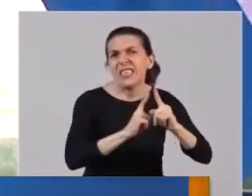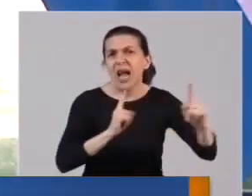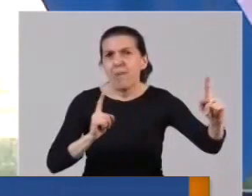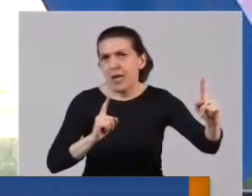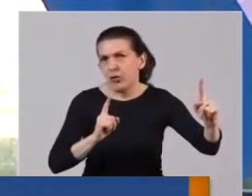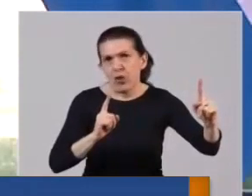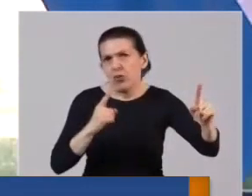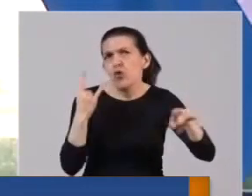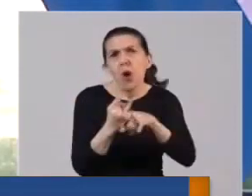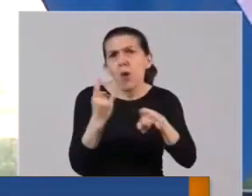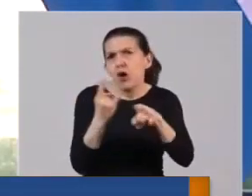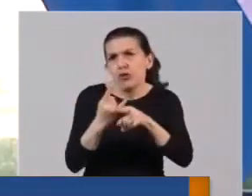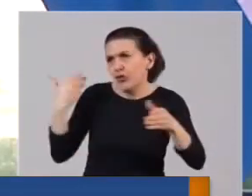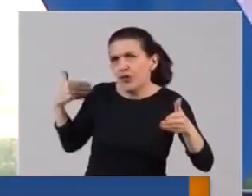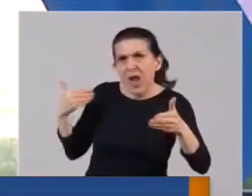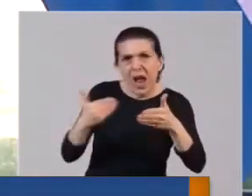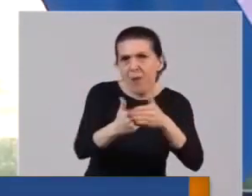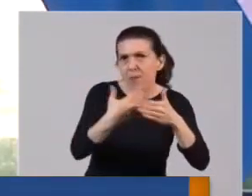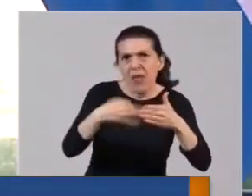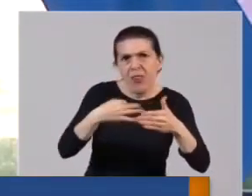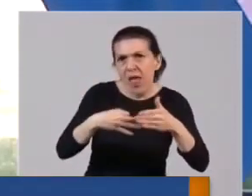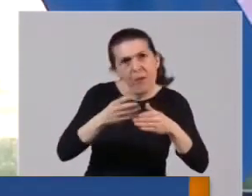que siempre debemos cuidar y debemos mantener.